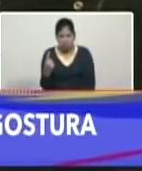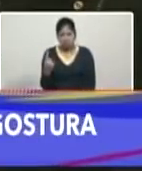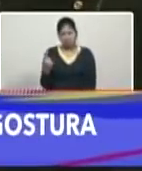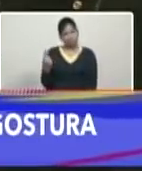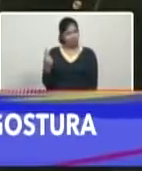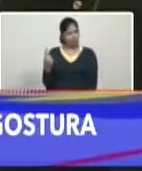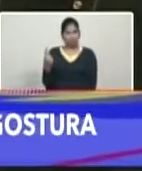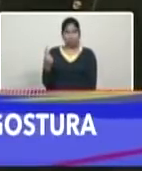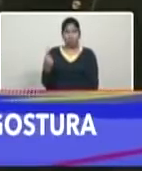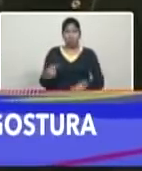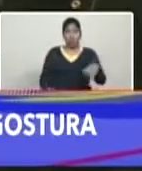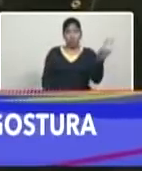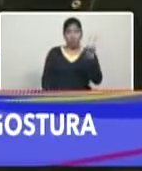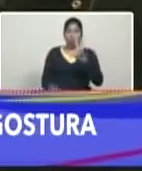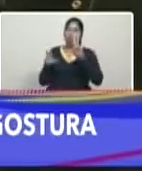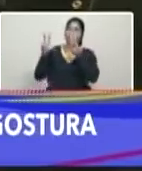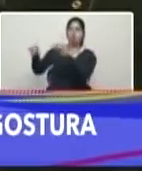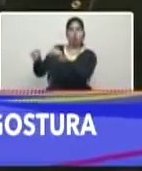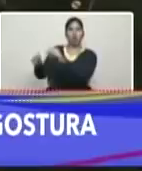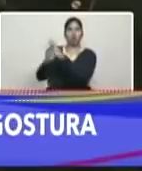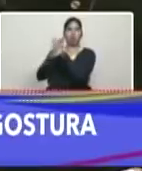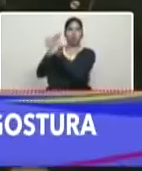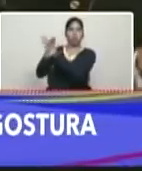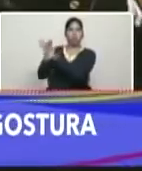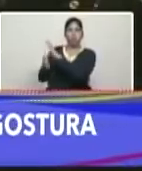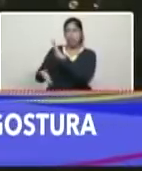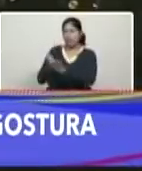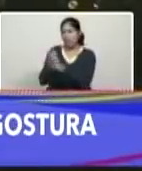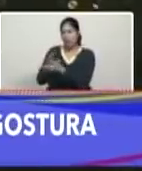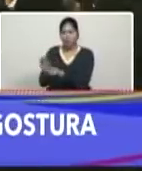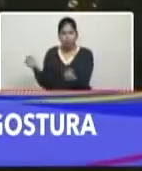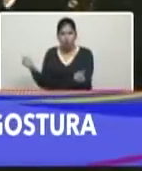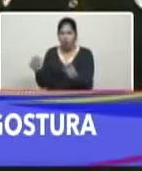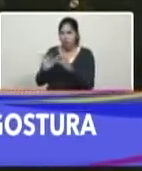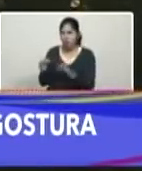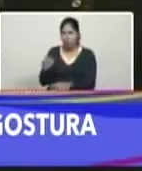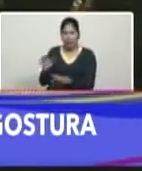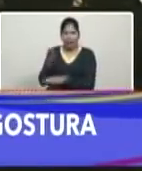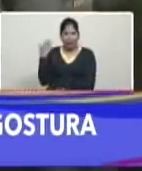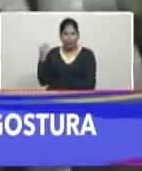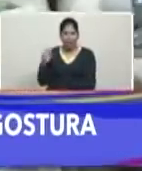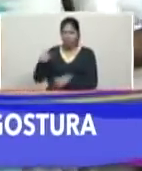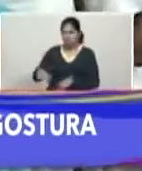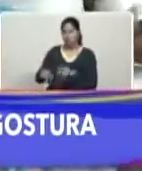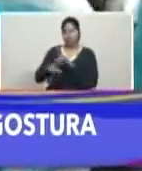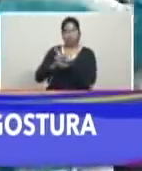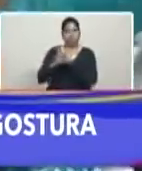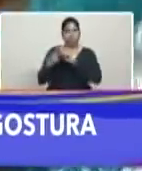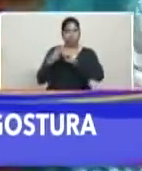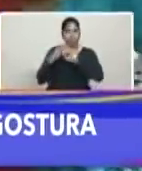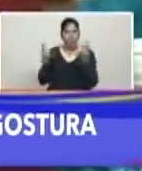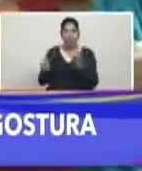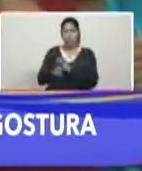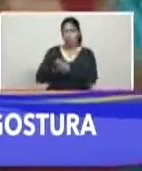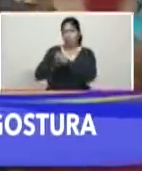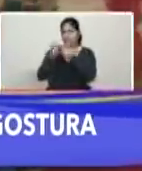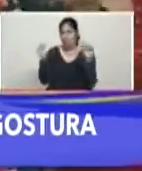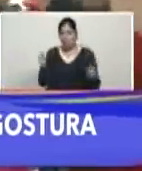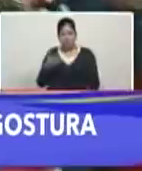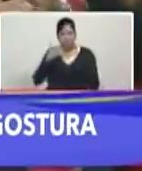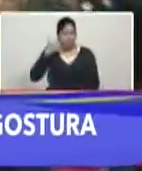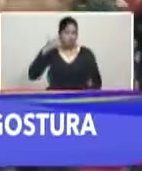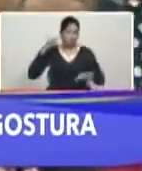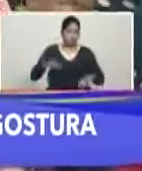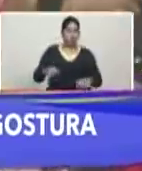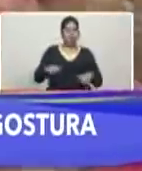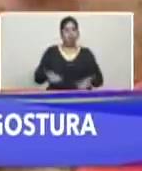está enseñando que no, que ese tiempo se acabó, que es tiempo de paz, de independencia, de orgullo